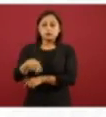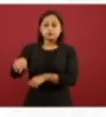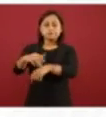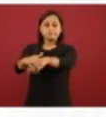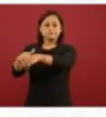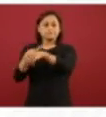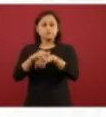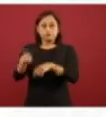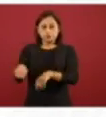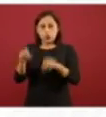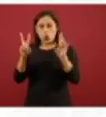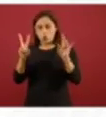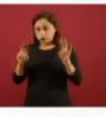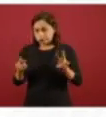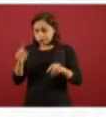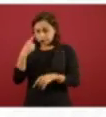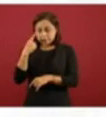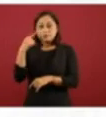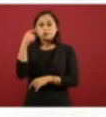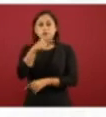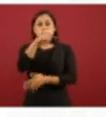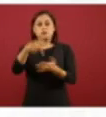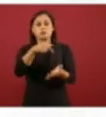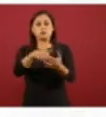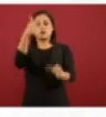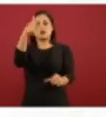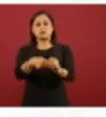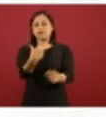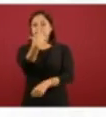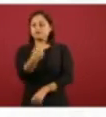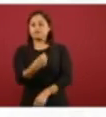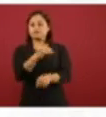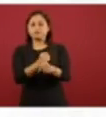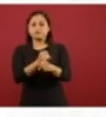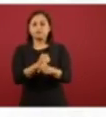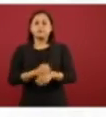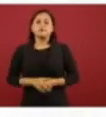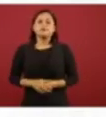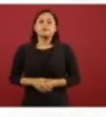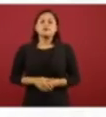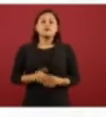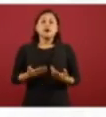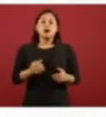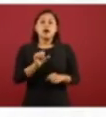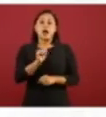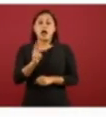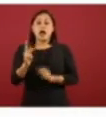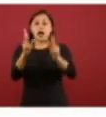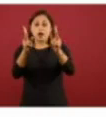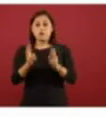amigos de Mérida que ubiquen bien esta gasolinera que no se dejó verificar. El número de descargas de la aplicación hasta el día de